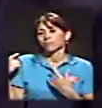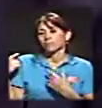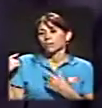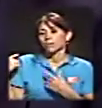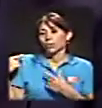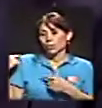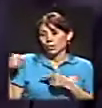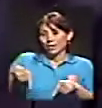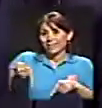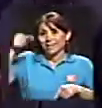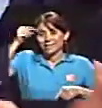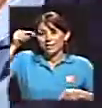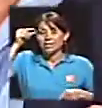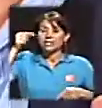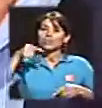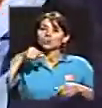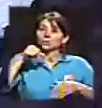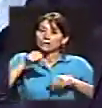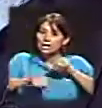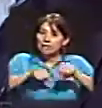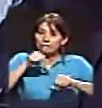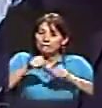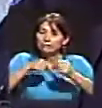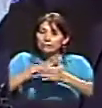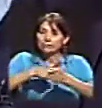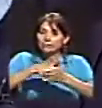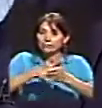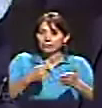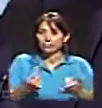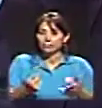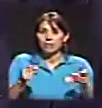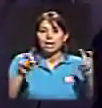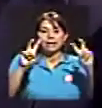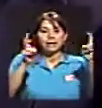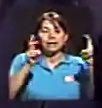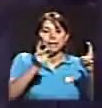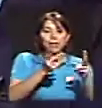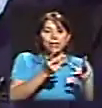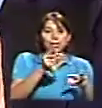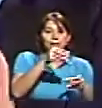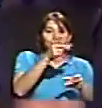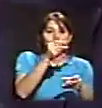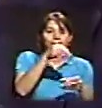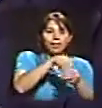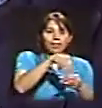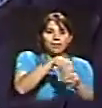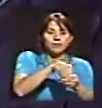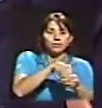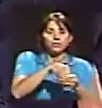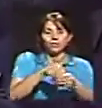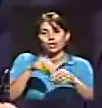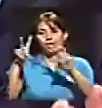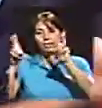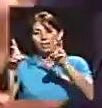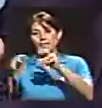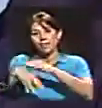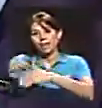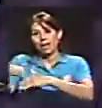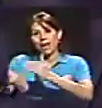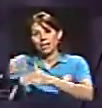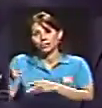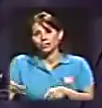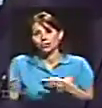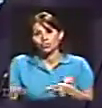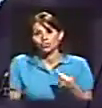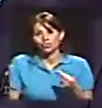esta administración, tanto en el lado de ingresos como en el lado de los gastos. Los ingresos continúan creciendo bien como resultado de todas las